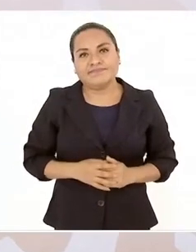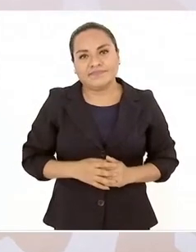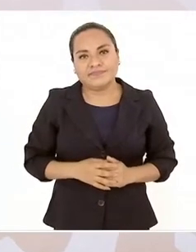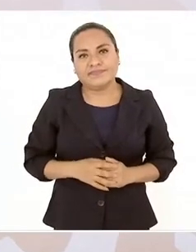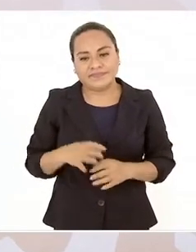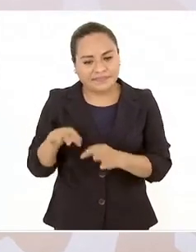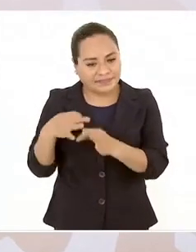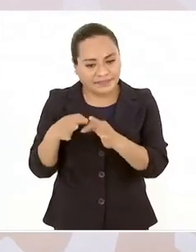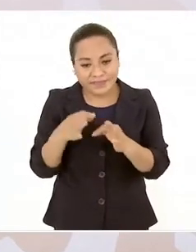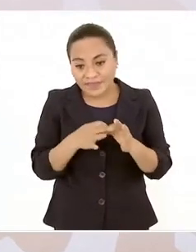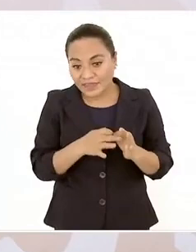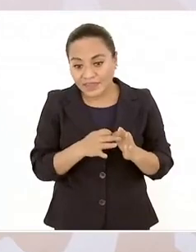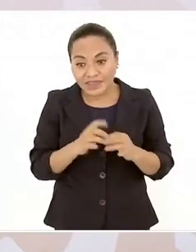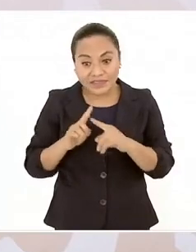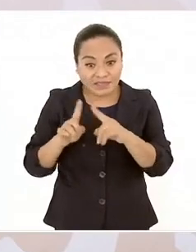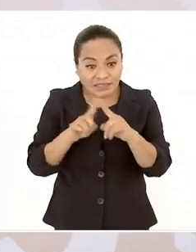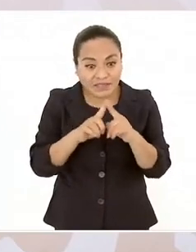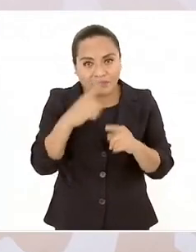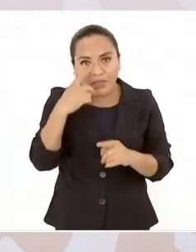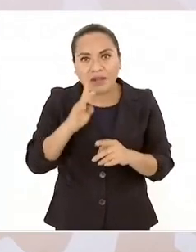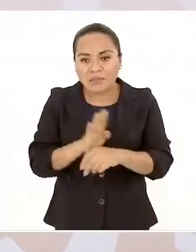todos los programas sociales.